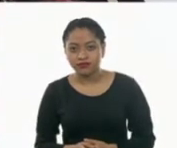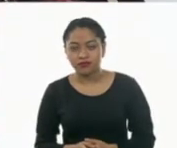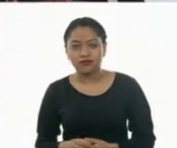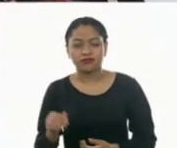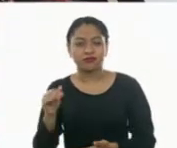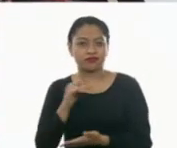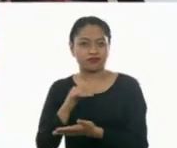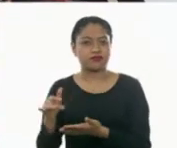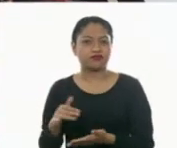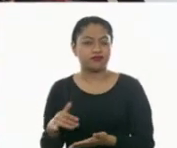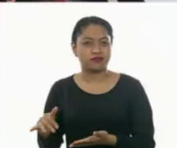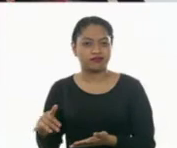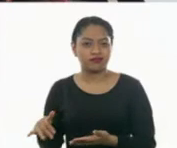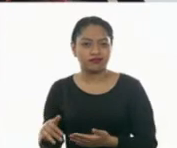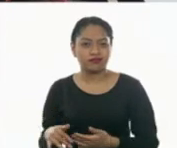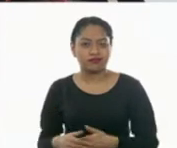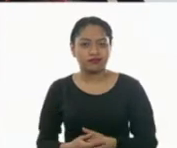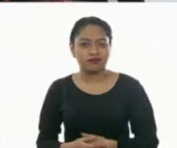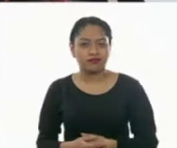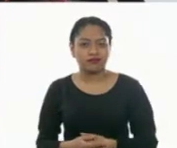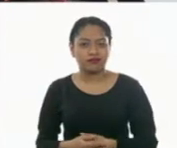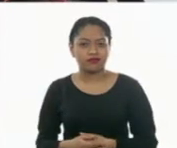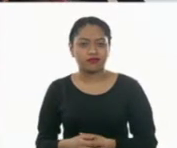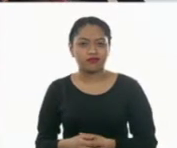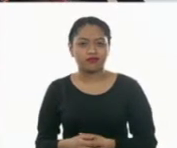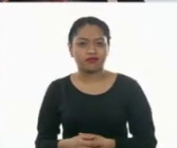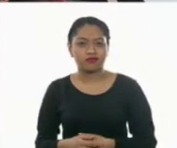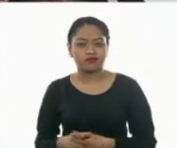transforma de